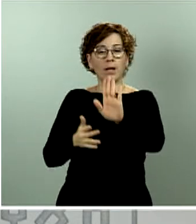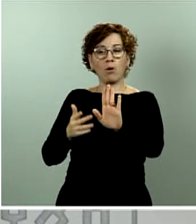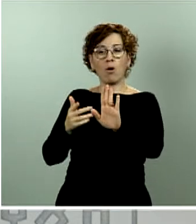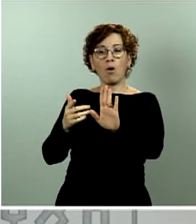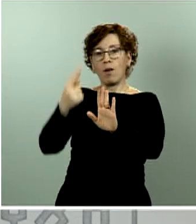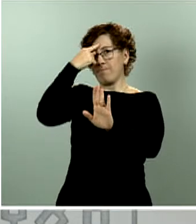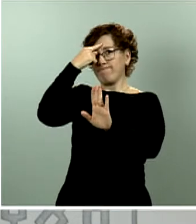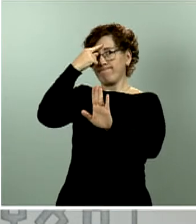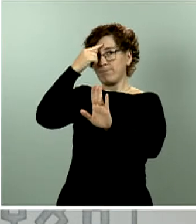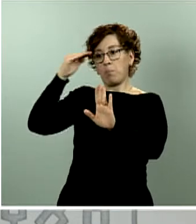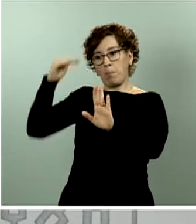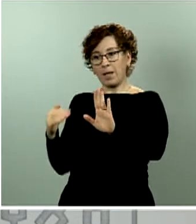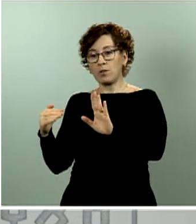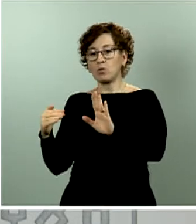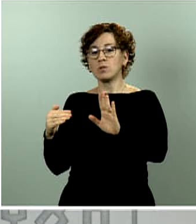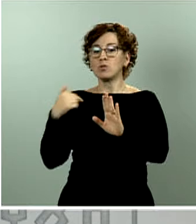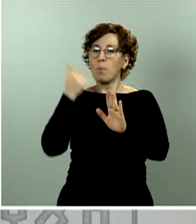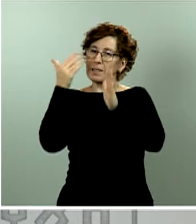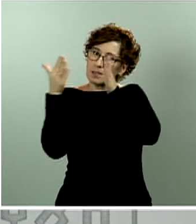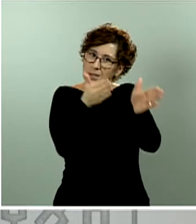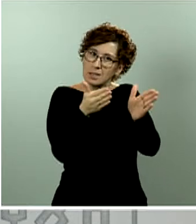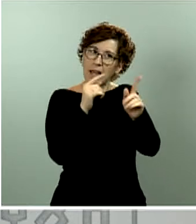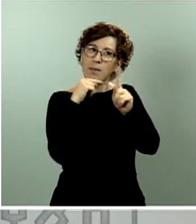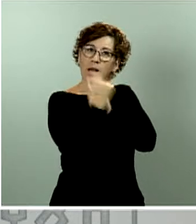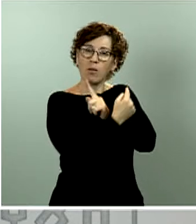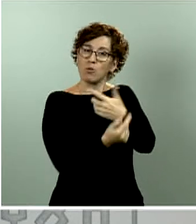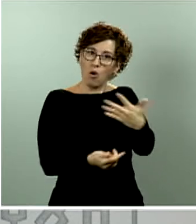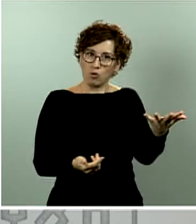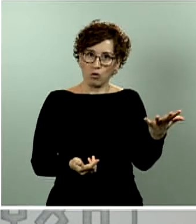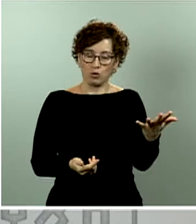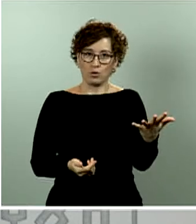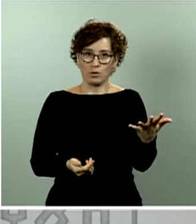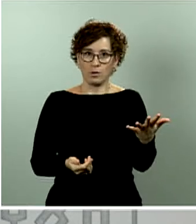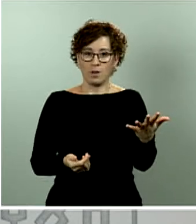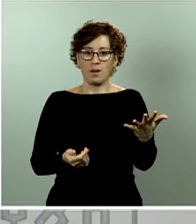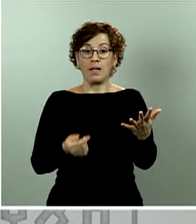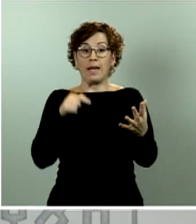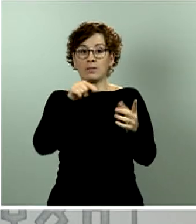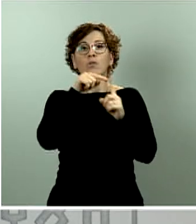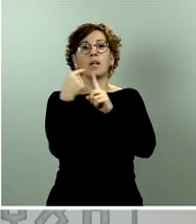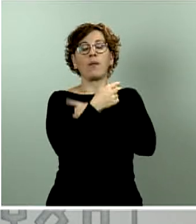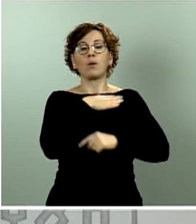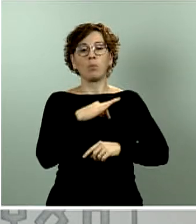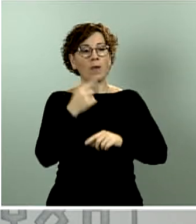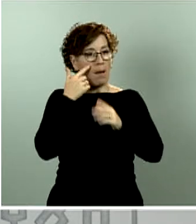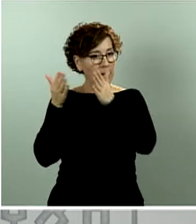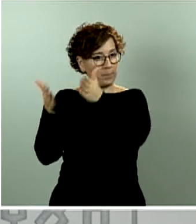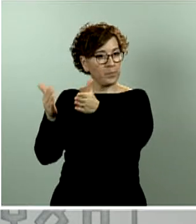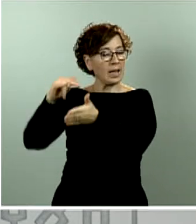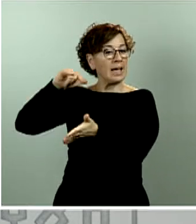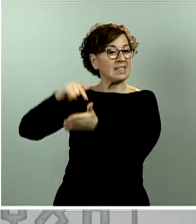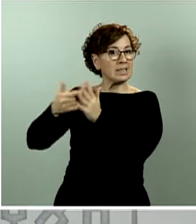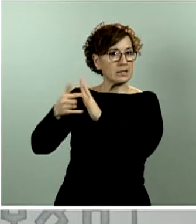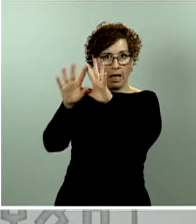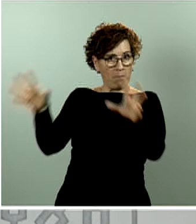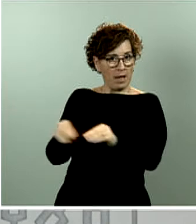otros indicadores que nos muestren la capacidad del sistema para responder rápido en caso de